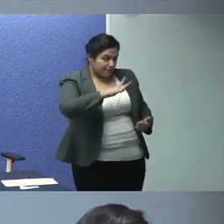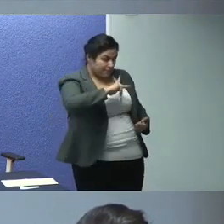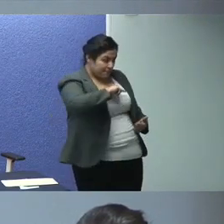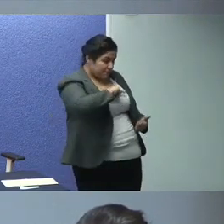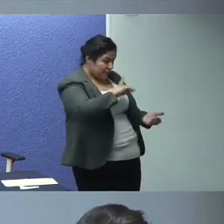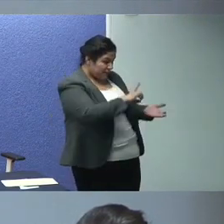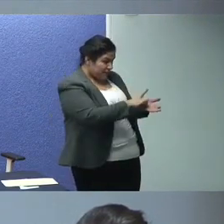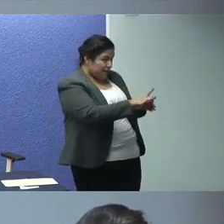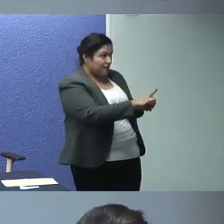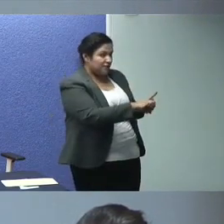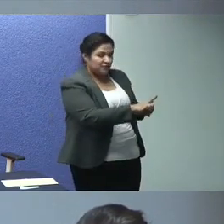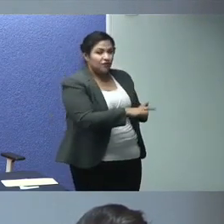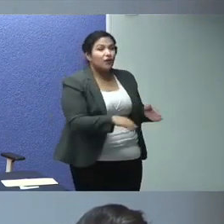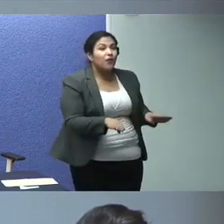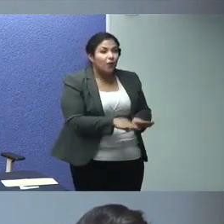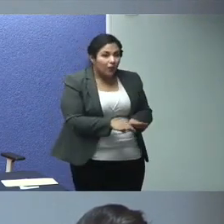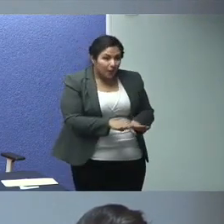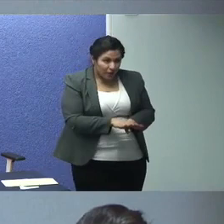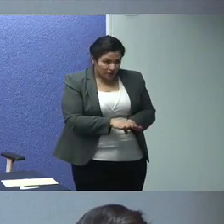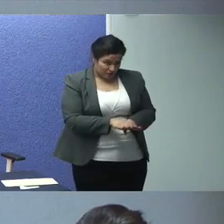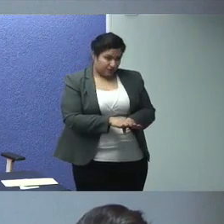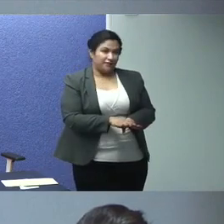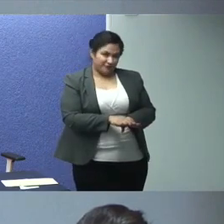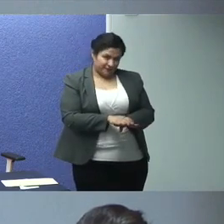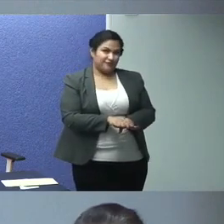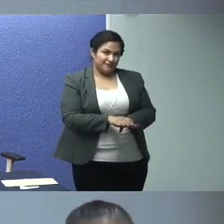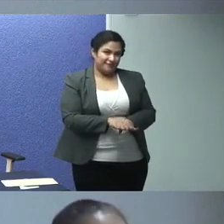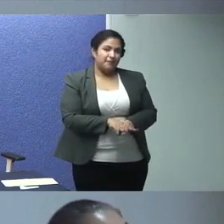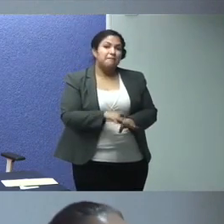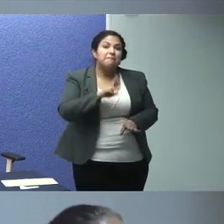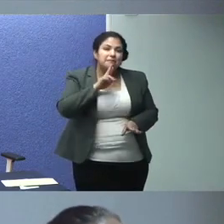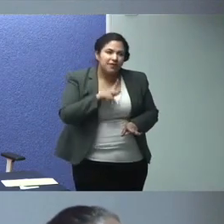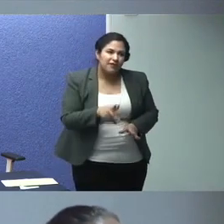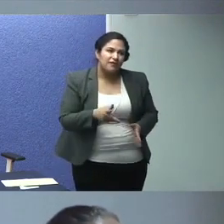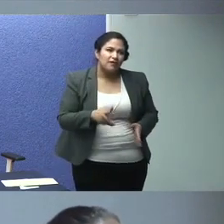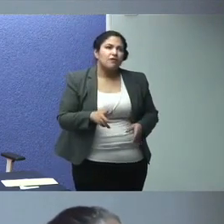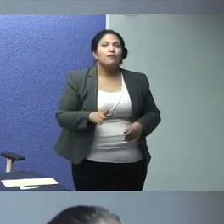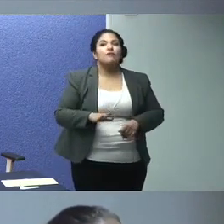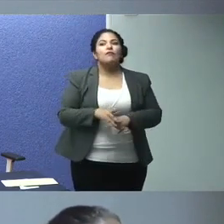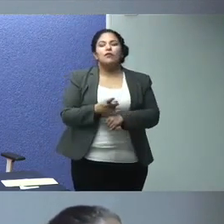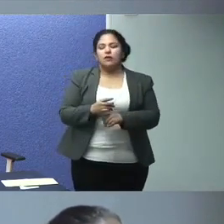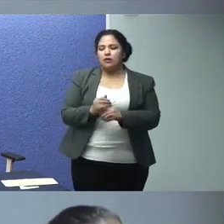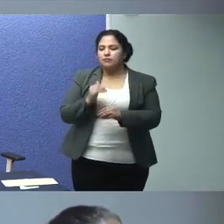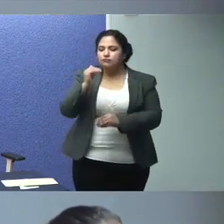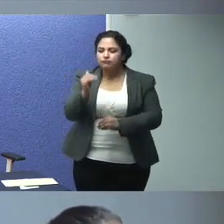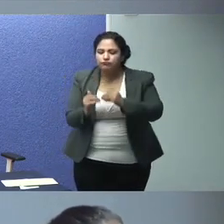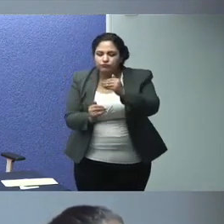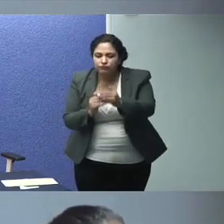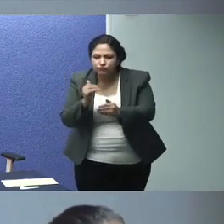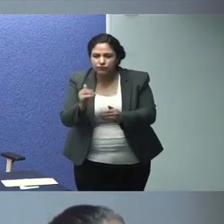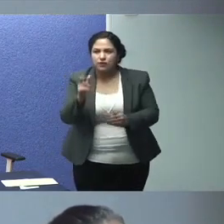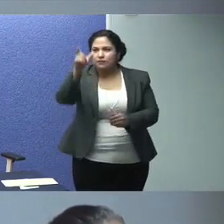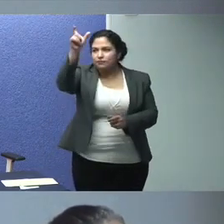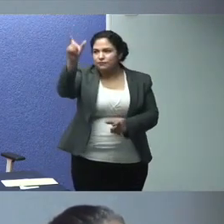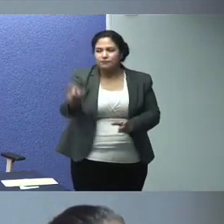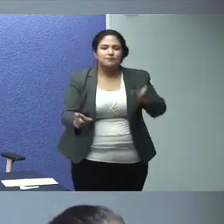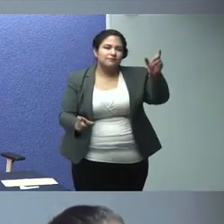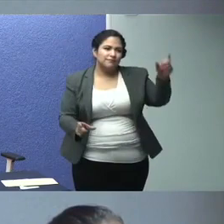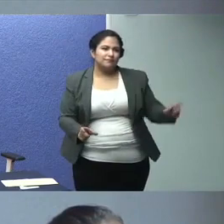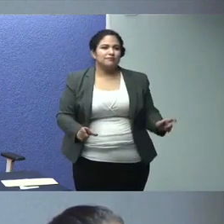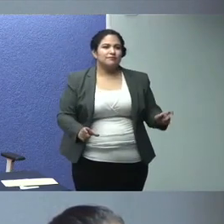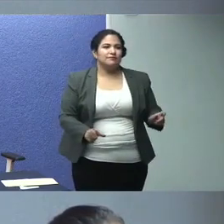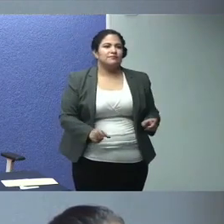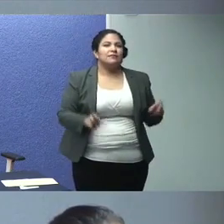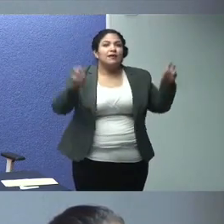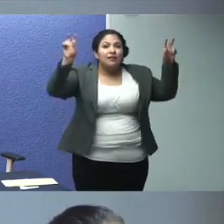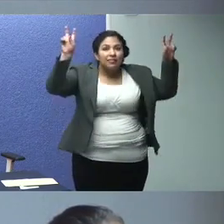analicemos cómo se produjo esa estructura, qué mantiene y qué produce, porque produjo individuación, y seguimos en el